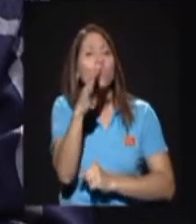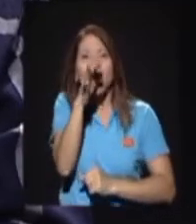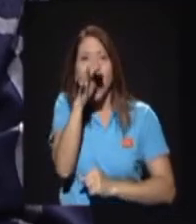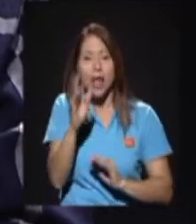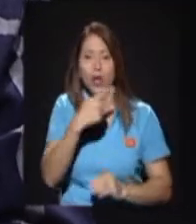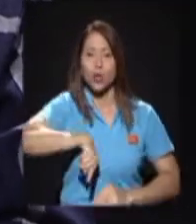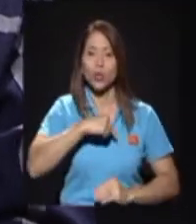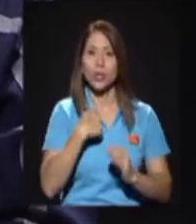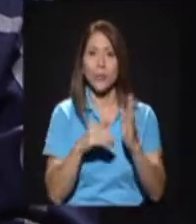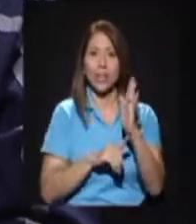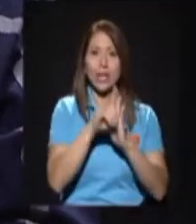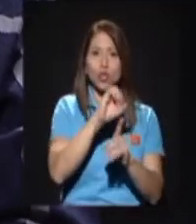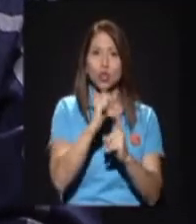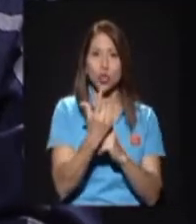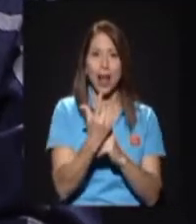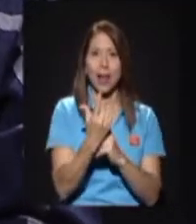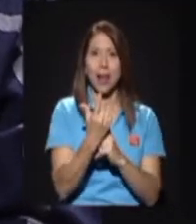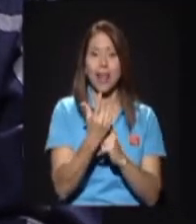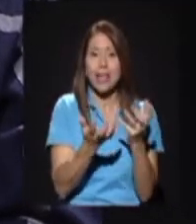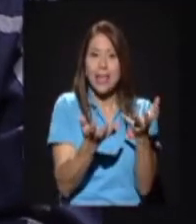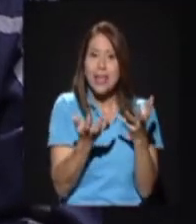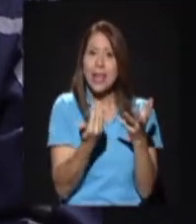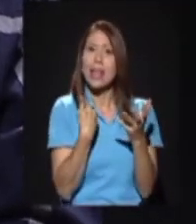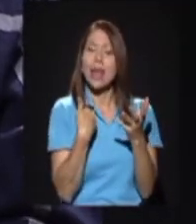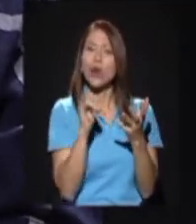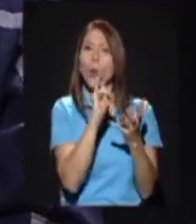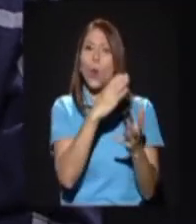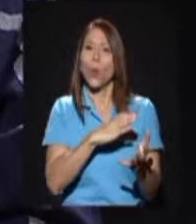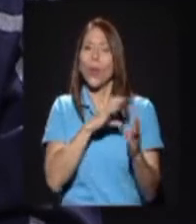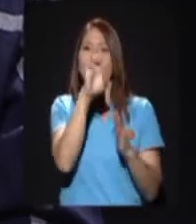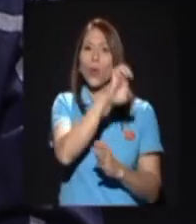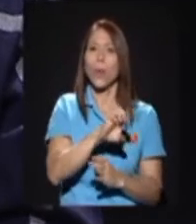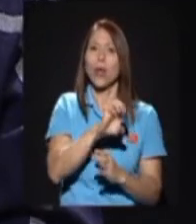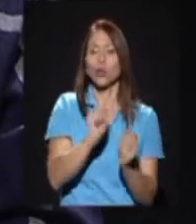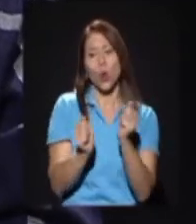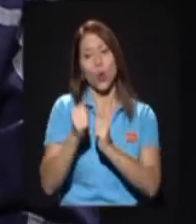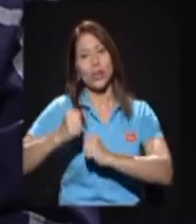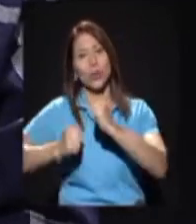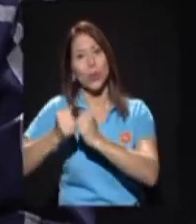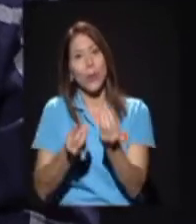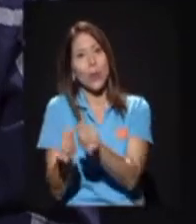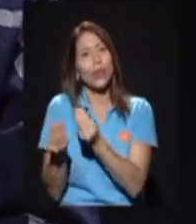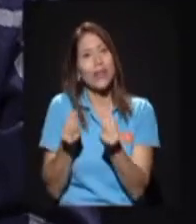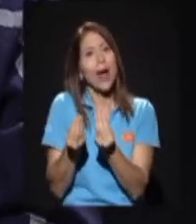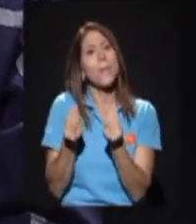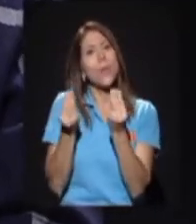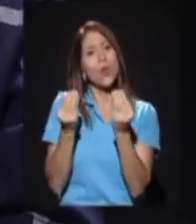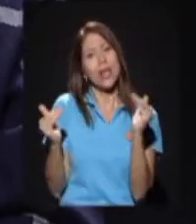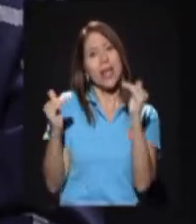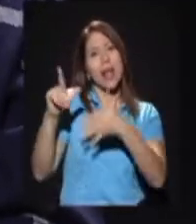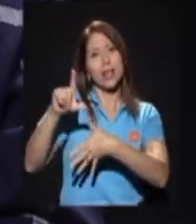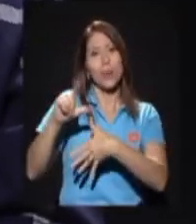un desarrollo social que aspira a tener indicadores europeos y una estructura productiva muy latinoamericana.